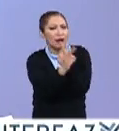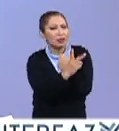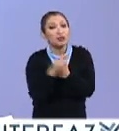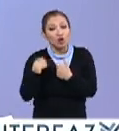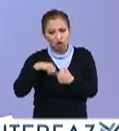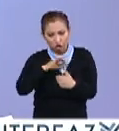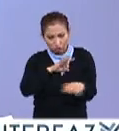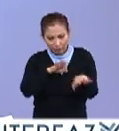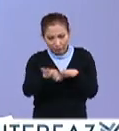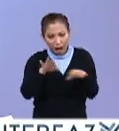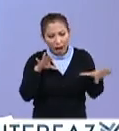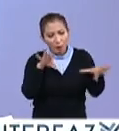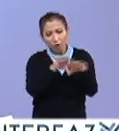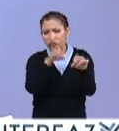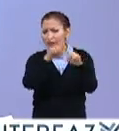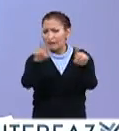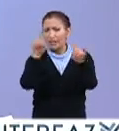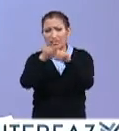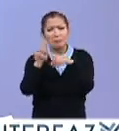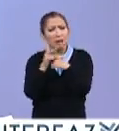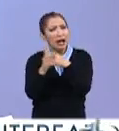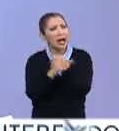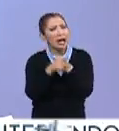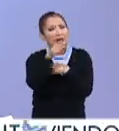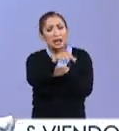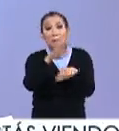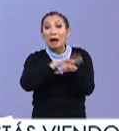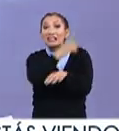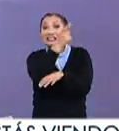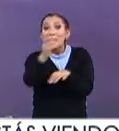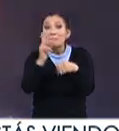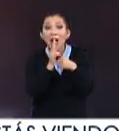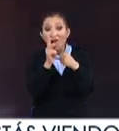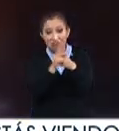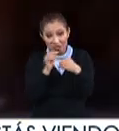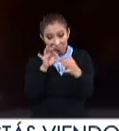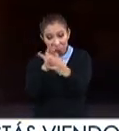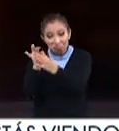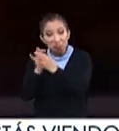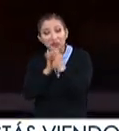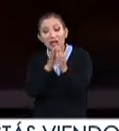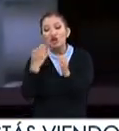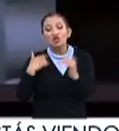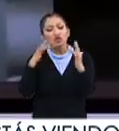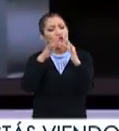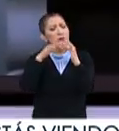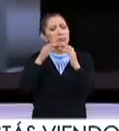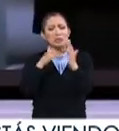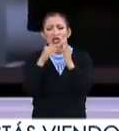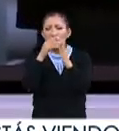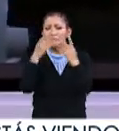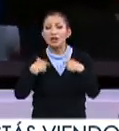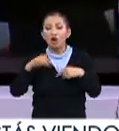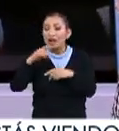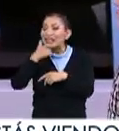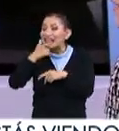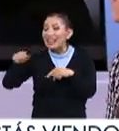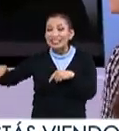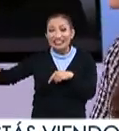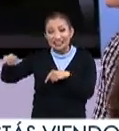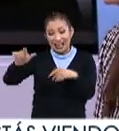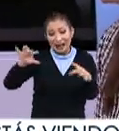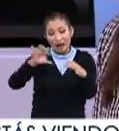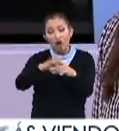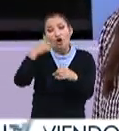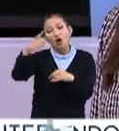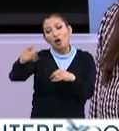hecho, trabajamos, como bien dices, en muchos países, trabajamos en más de 100 países y conectamos a millones de personas con el Reino Unido a través